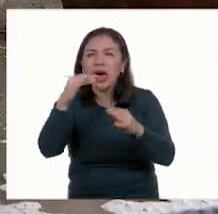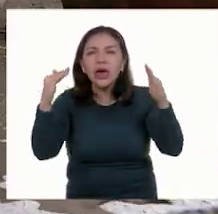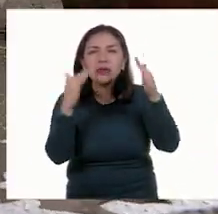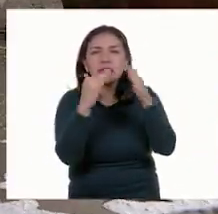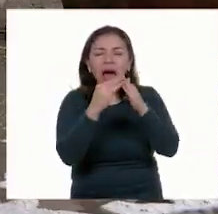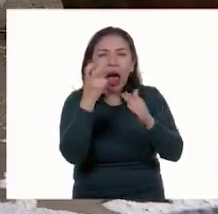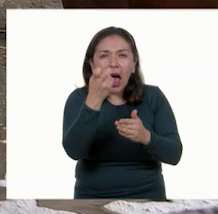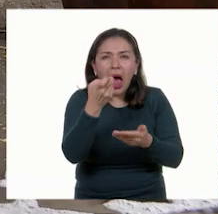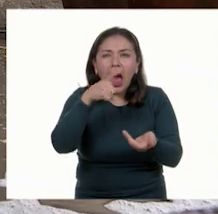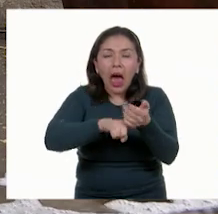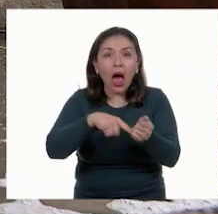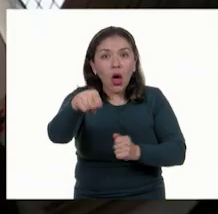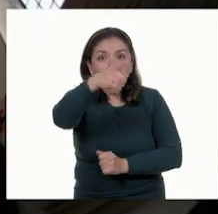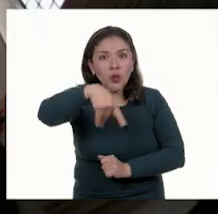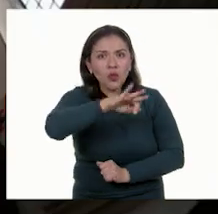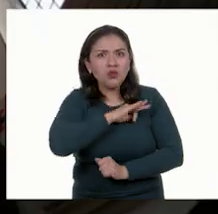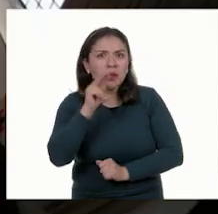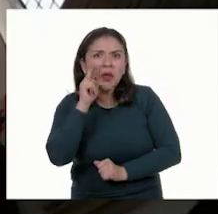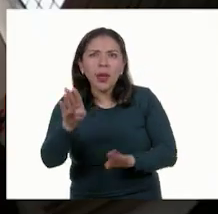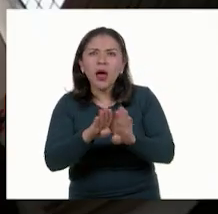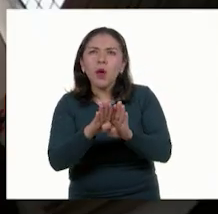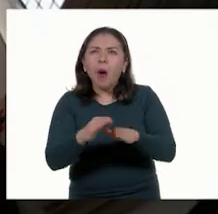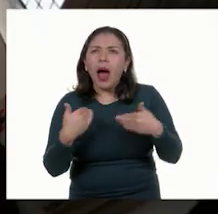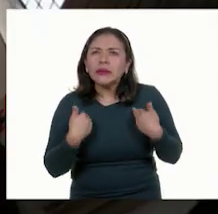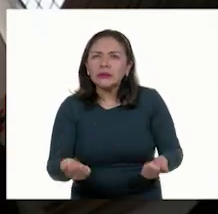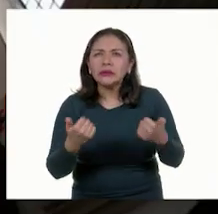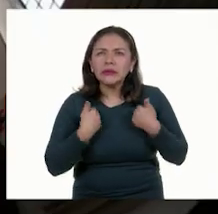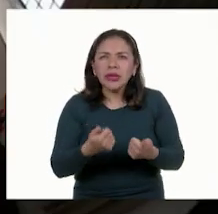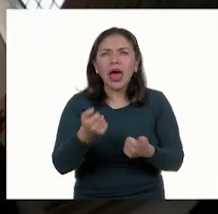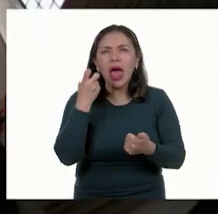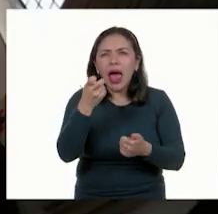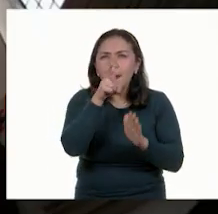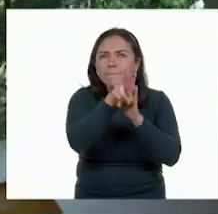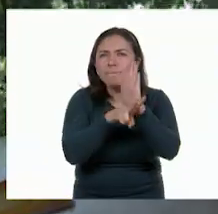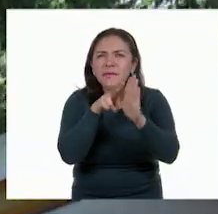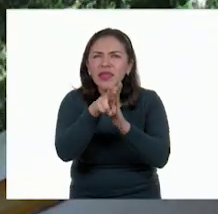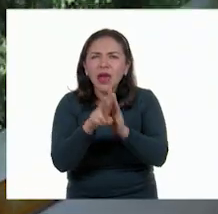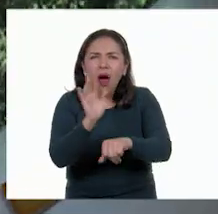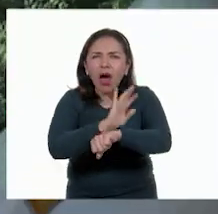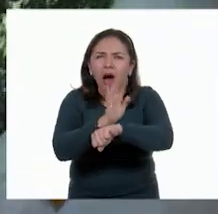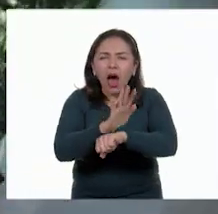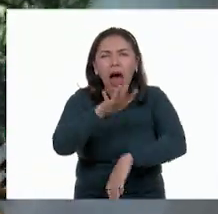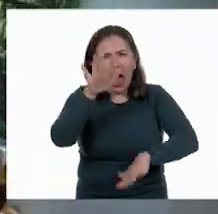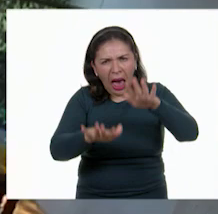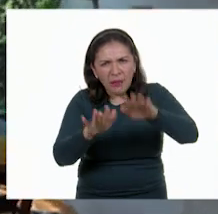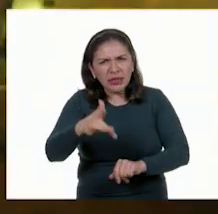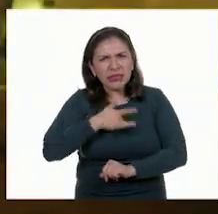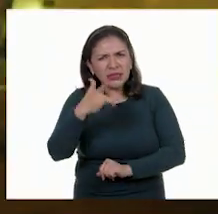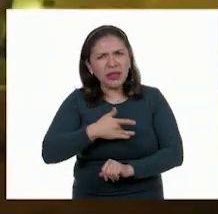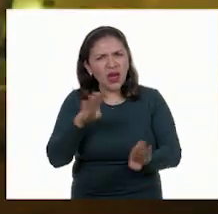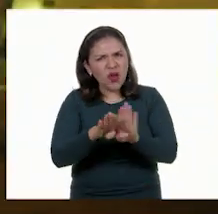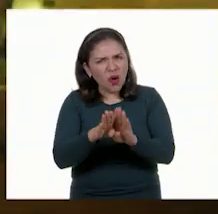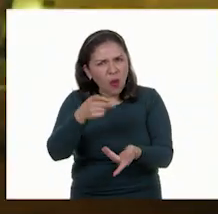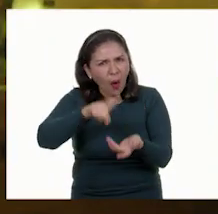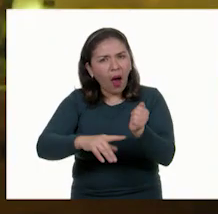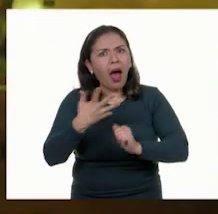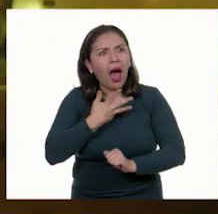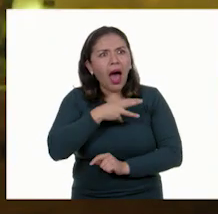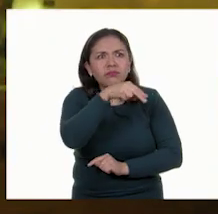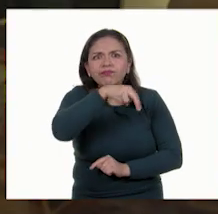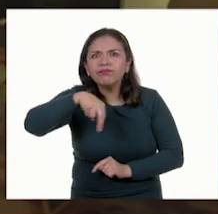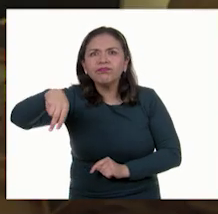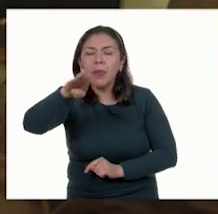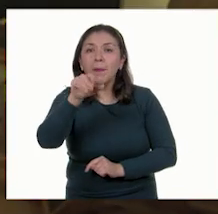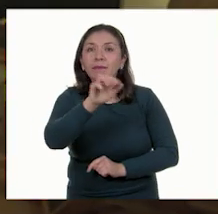ha de convertir al lector en un espectador de la expresión audiovisual que en algunos momentos supone la presencia de Barragán en